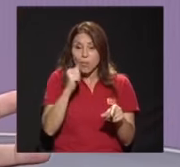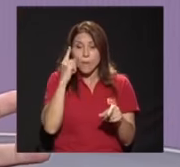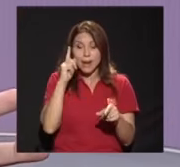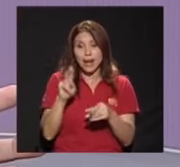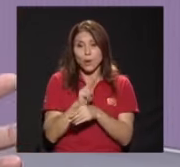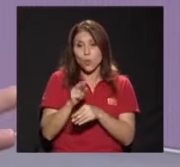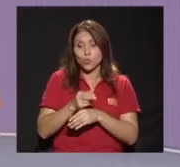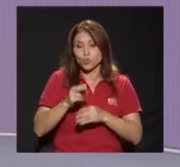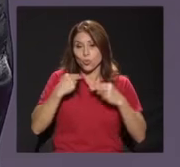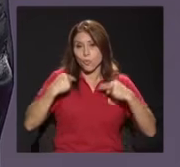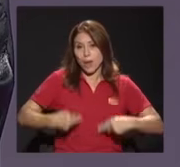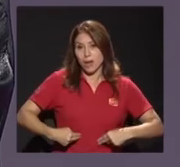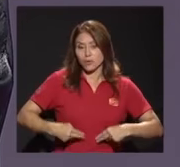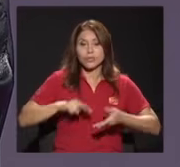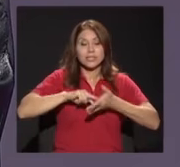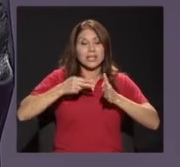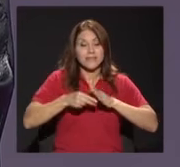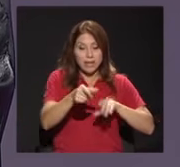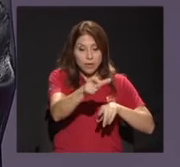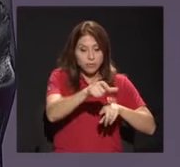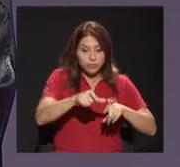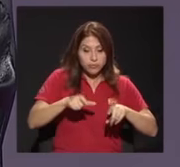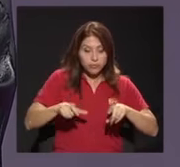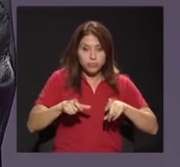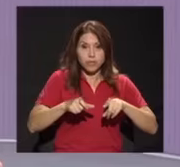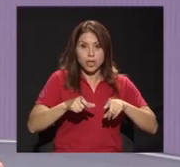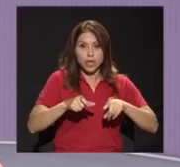ley. Exactamente a la redonda, ¿verdad?